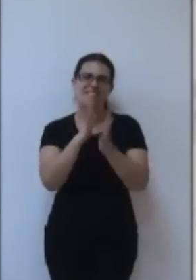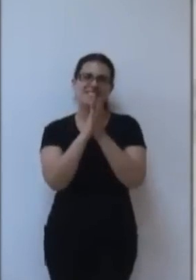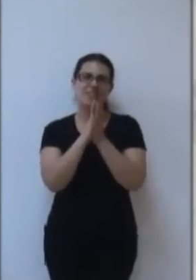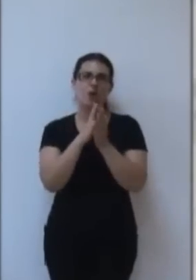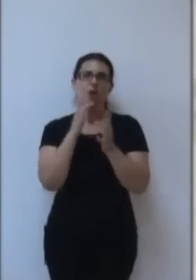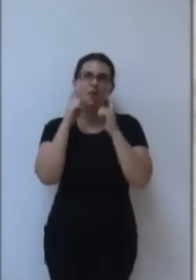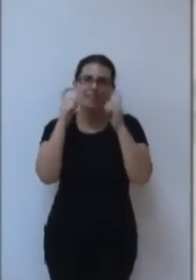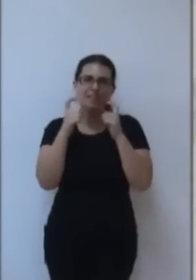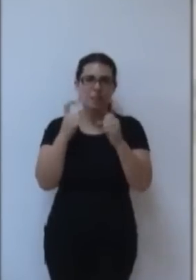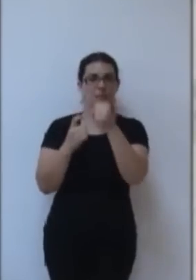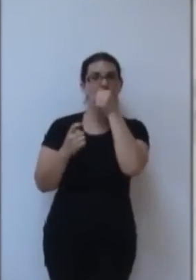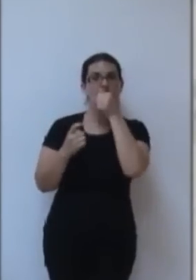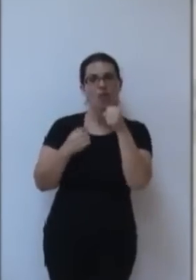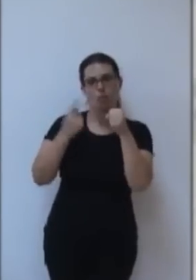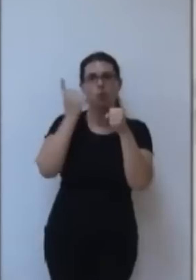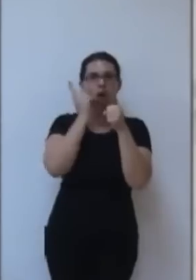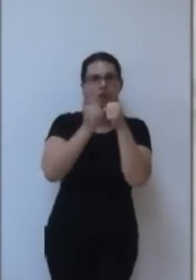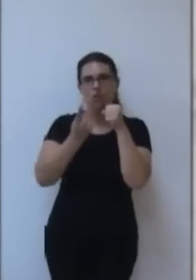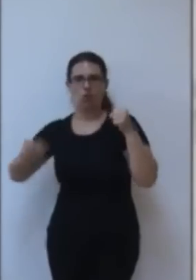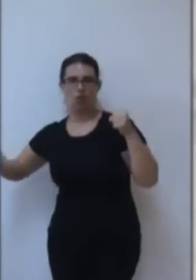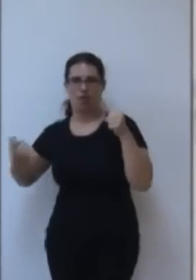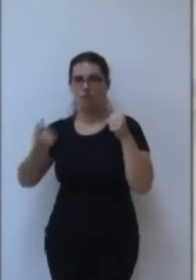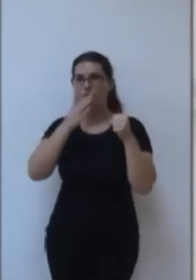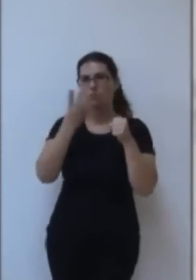pues apartados de los micros, porque a veces también tienen